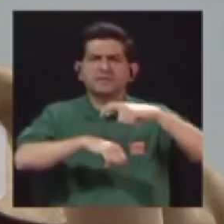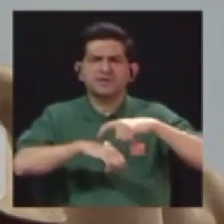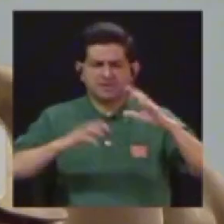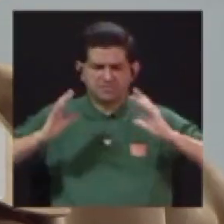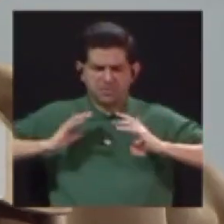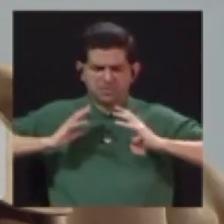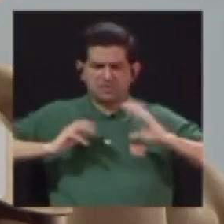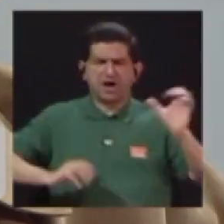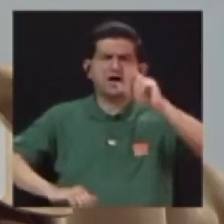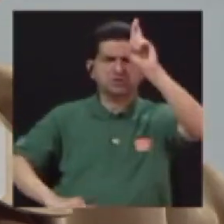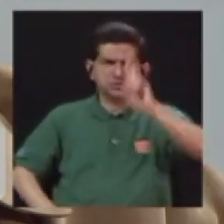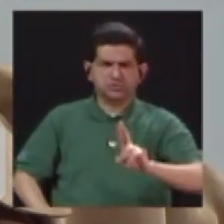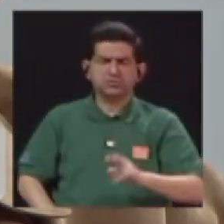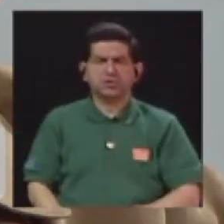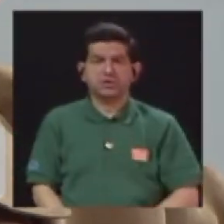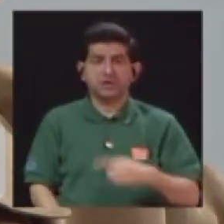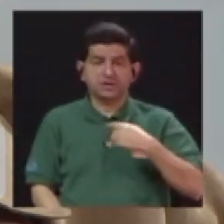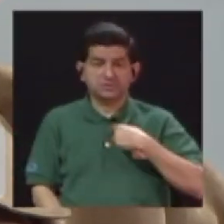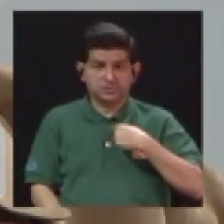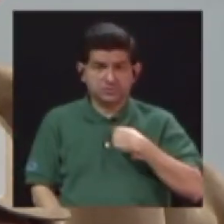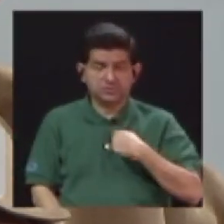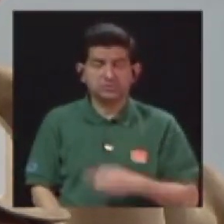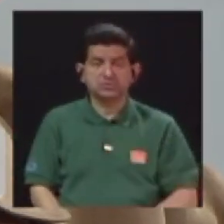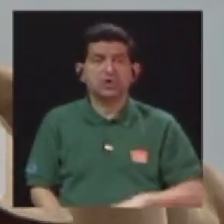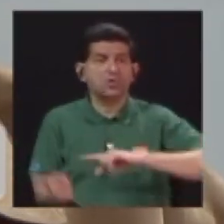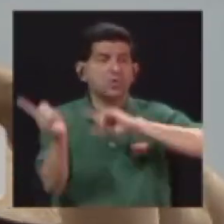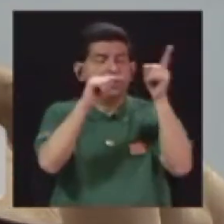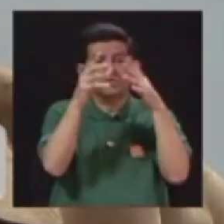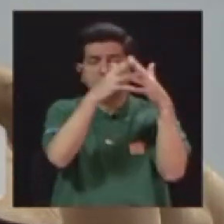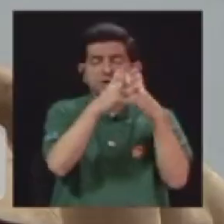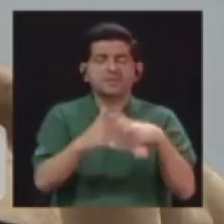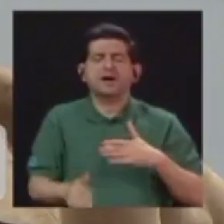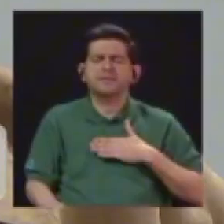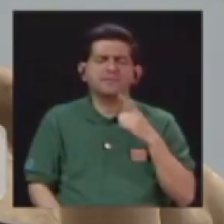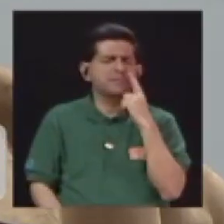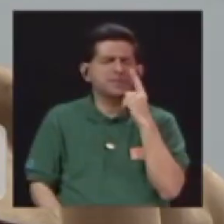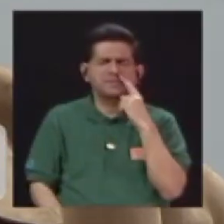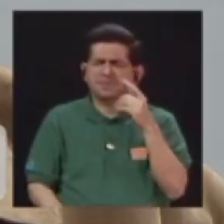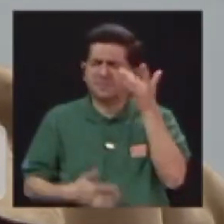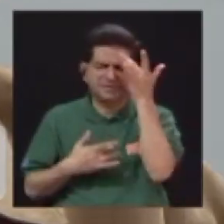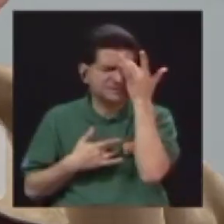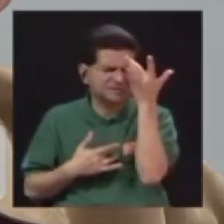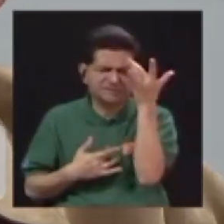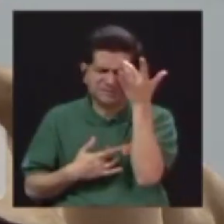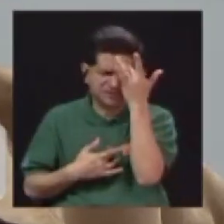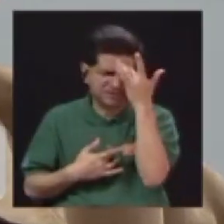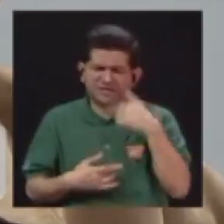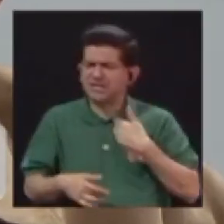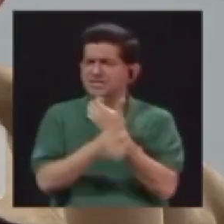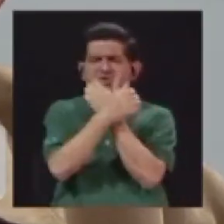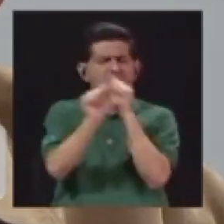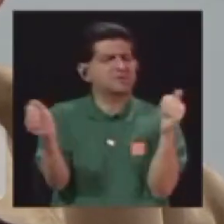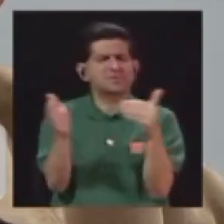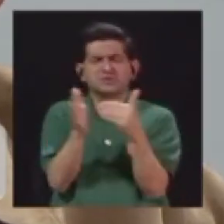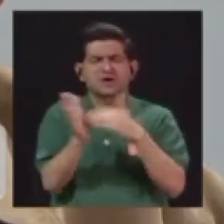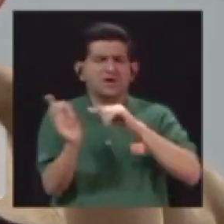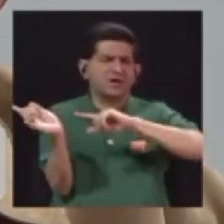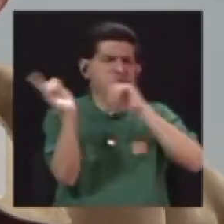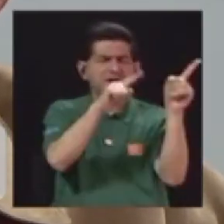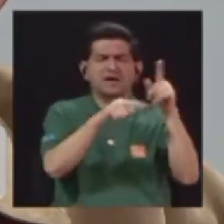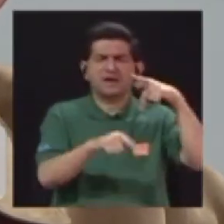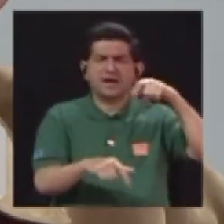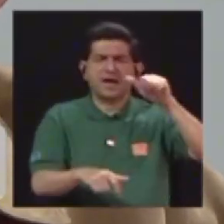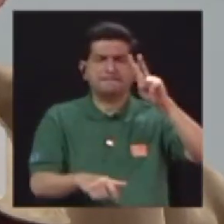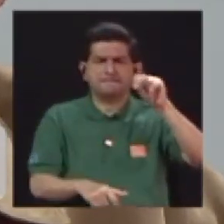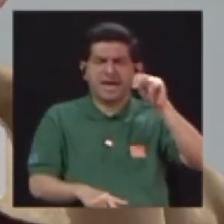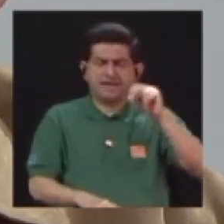Costa Rica, cuando yo debería regresar a los Estados Unidos, papá enfermó muy seriamente y me fue imposible retornar a Pensilvania.